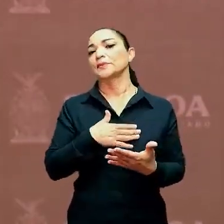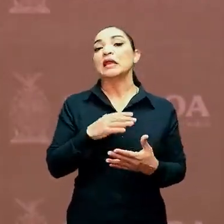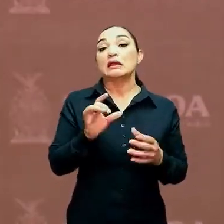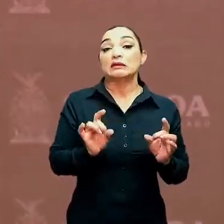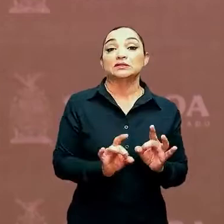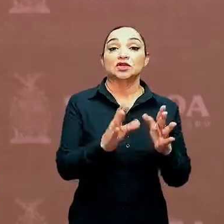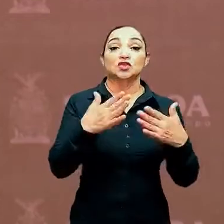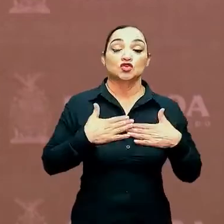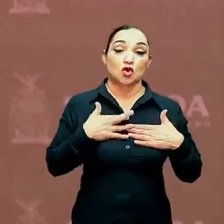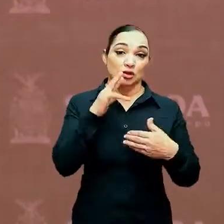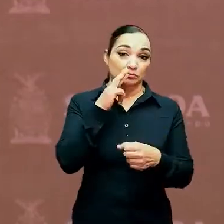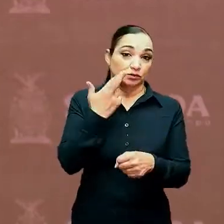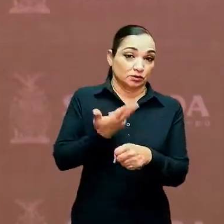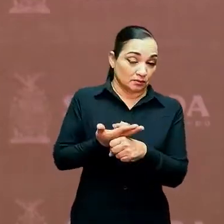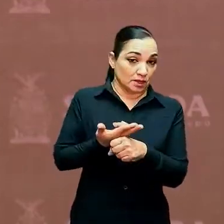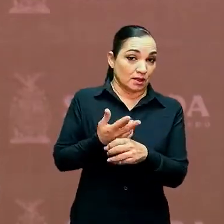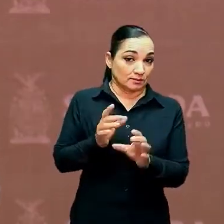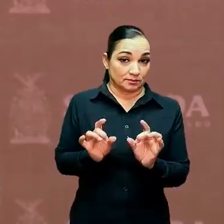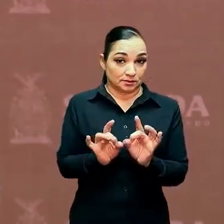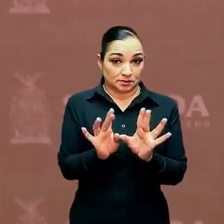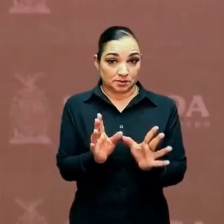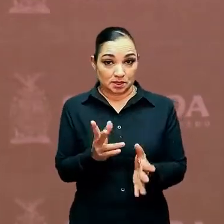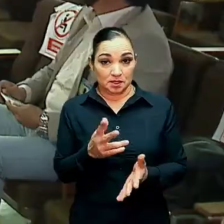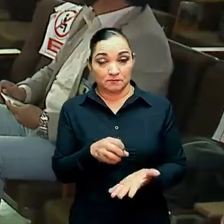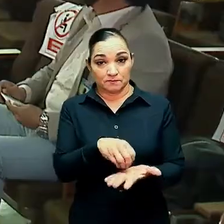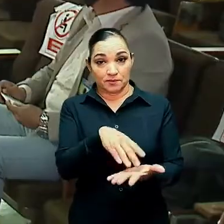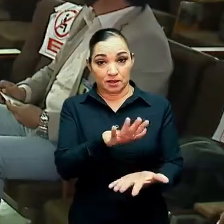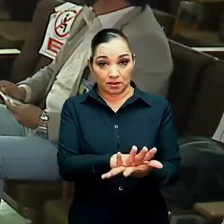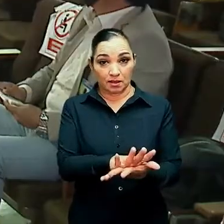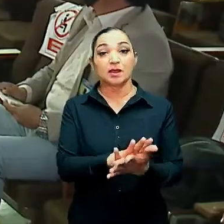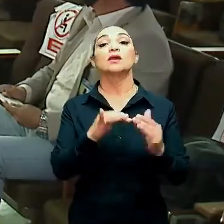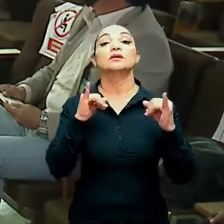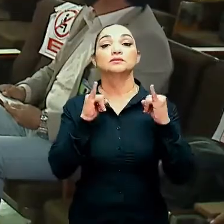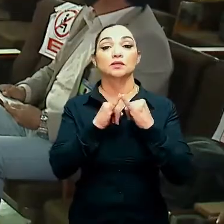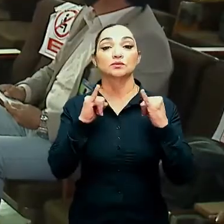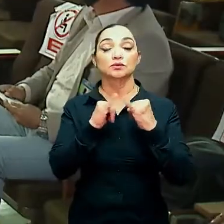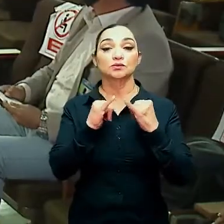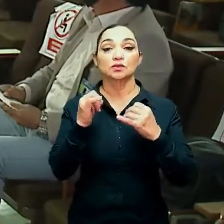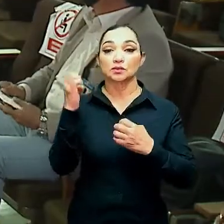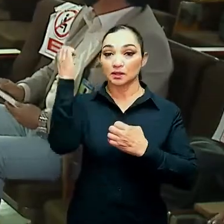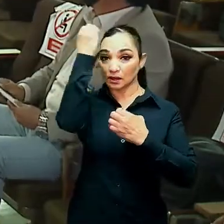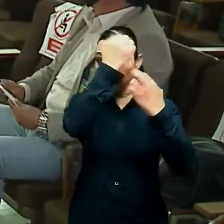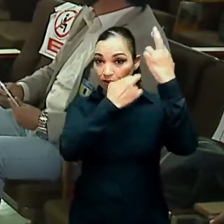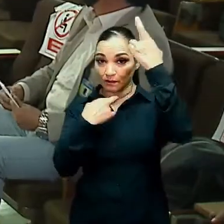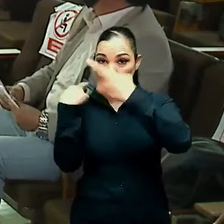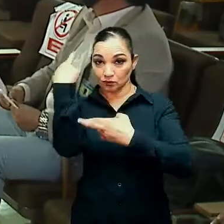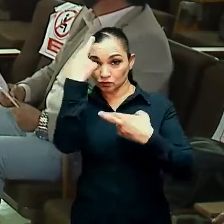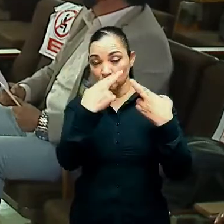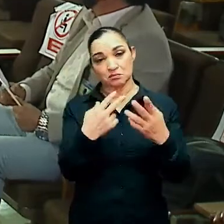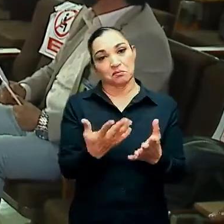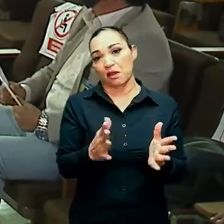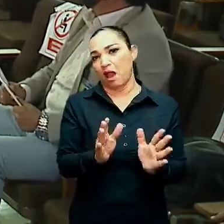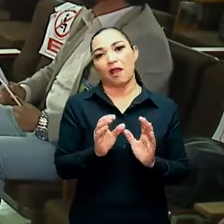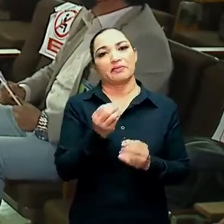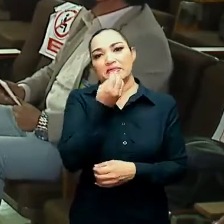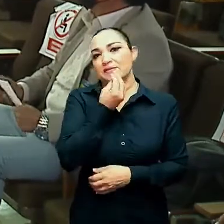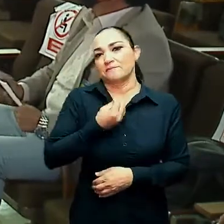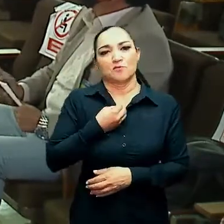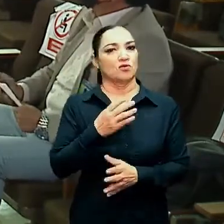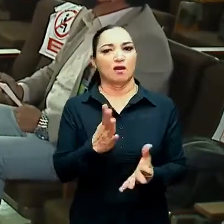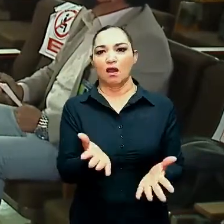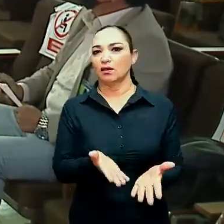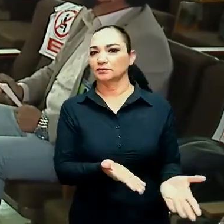si se lo determina la institución revisora, pues que proceda a la revisión. Haría muy